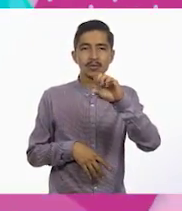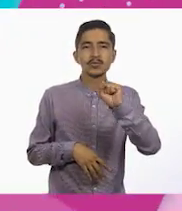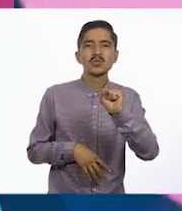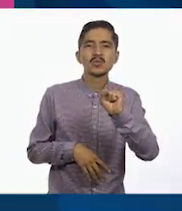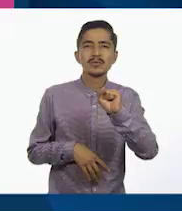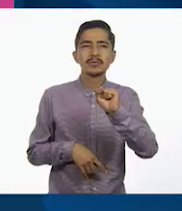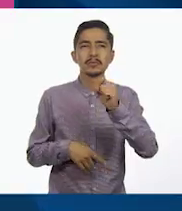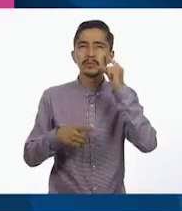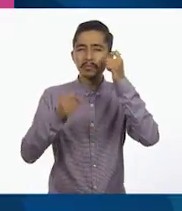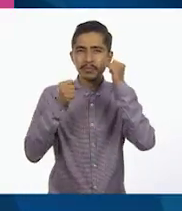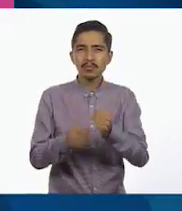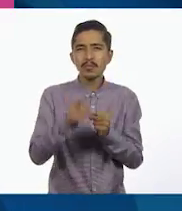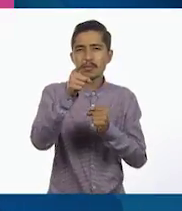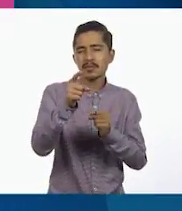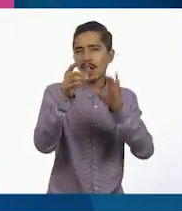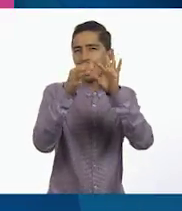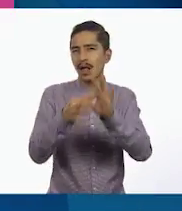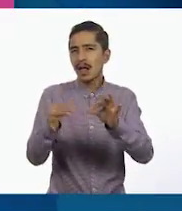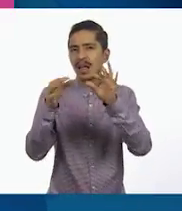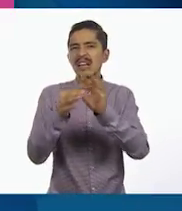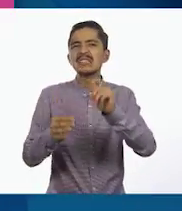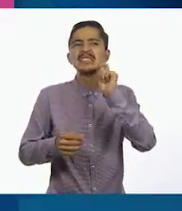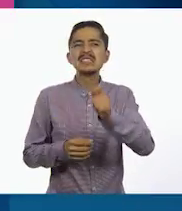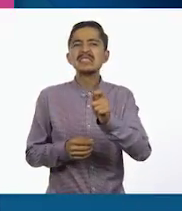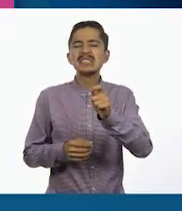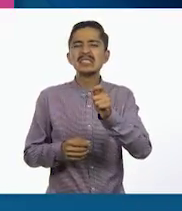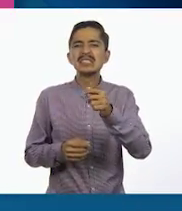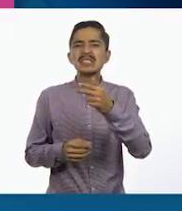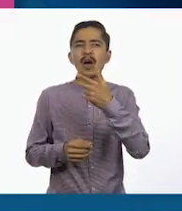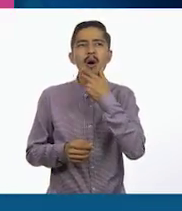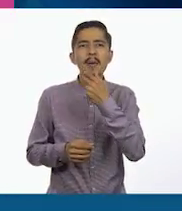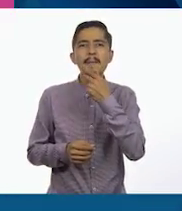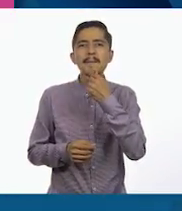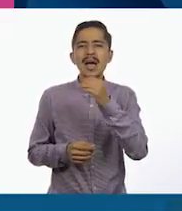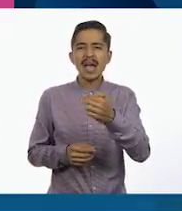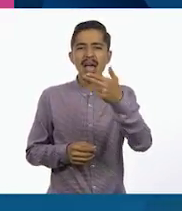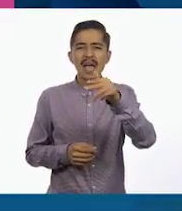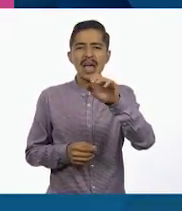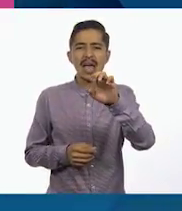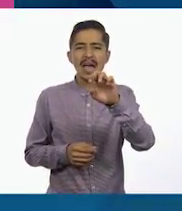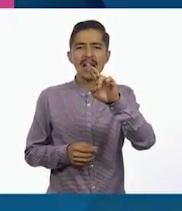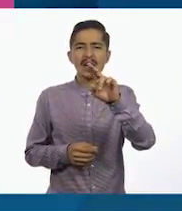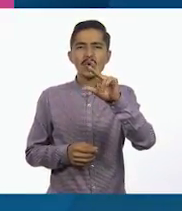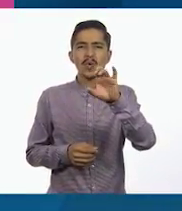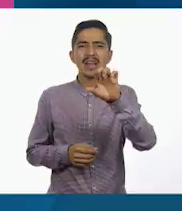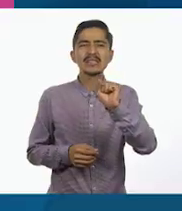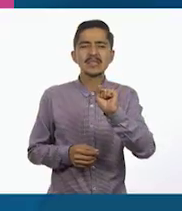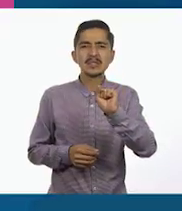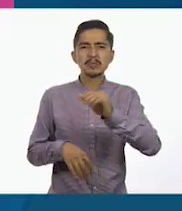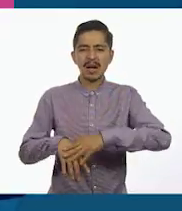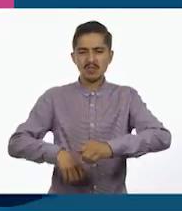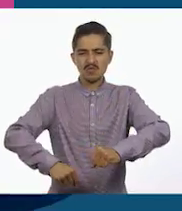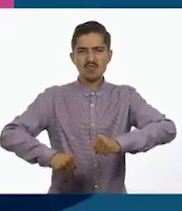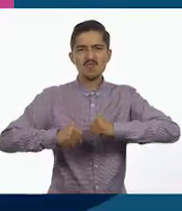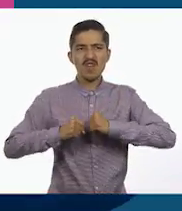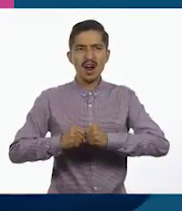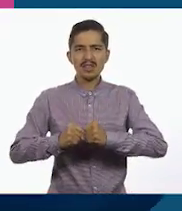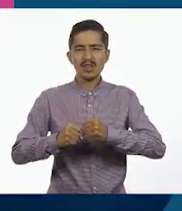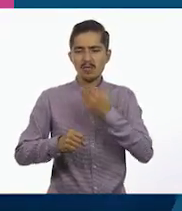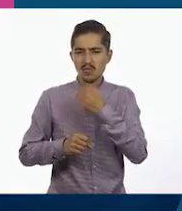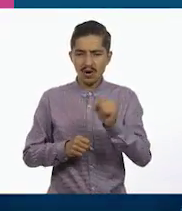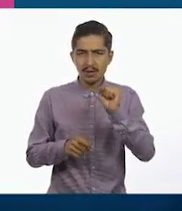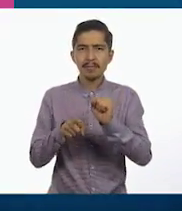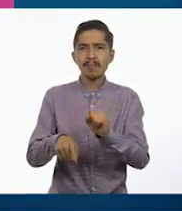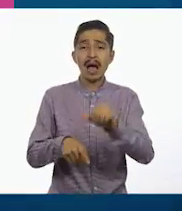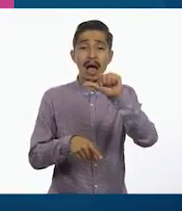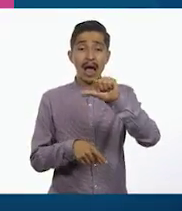Seguramente has escuchado hablar de Hércules y sus famosas hazañas de fuerza y audacia. Aquiles, que fue